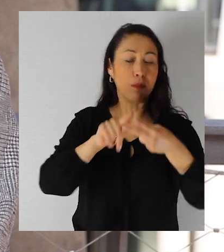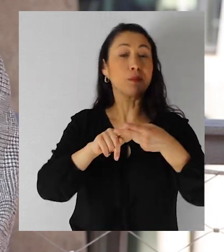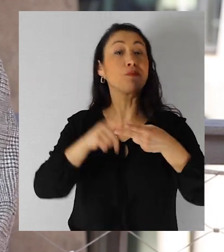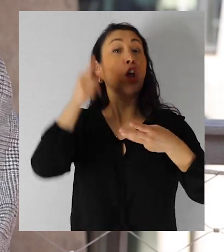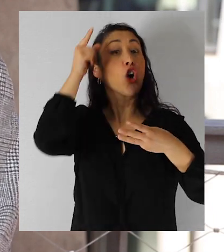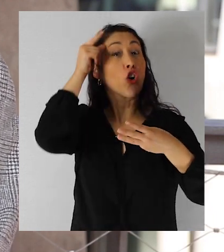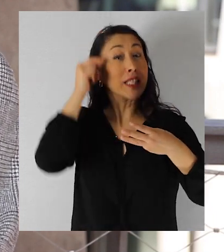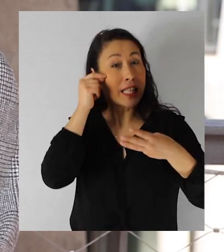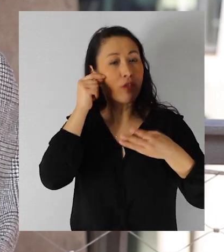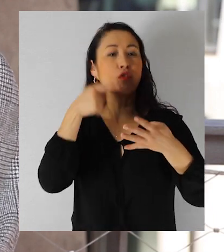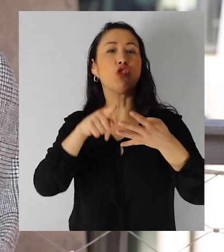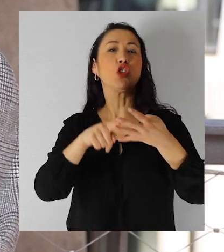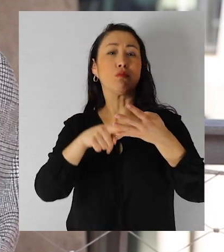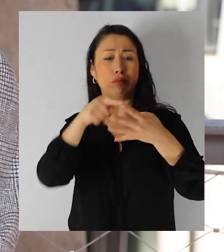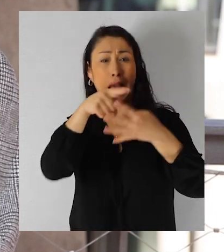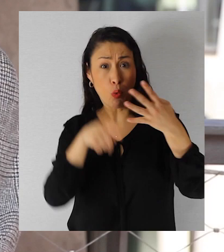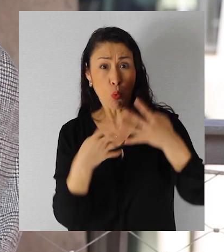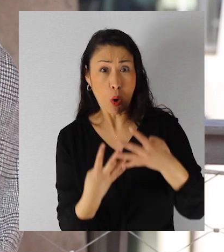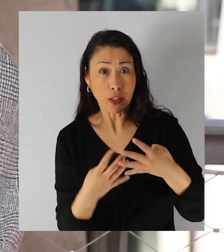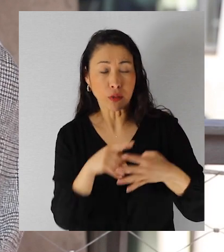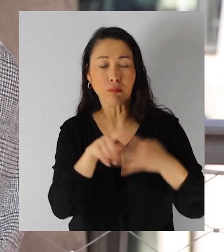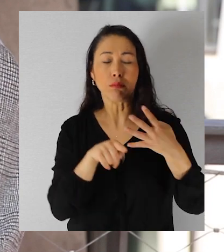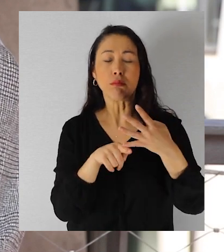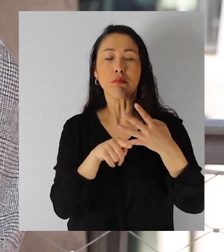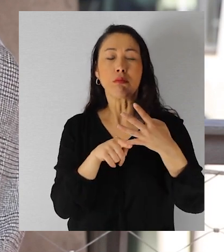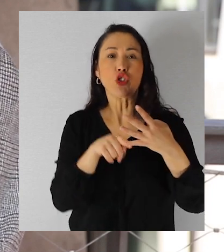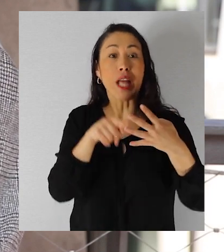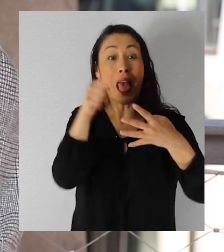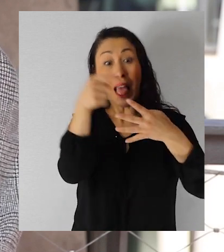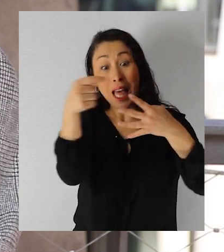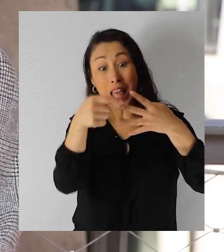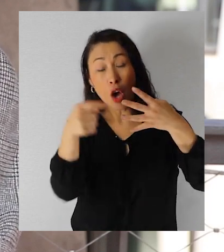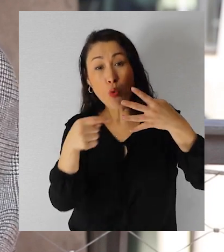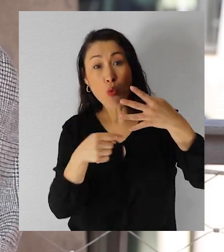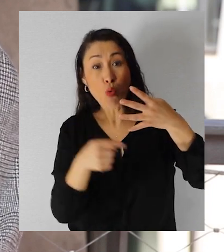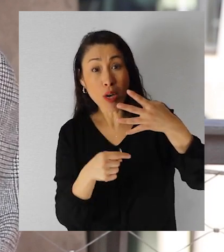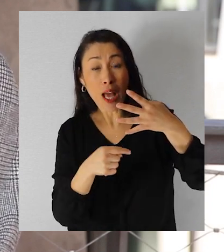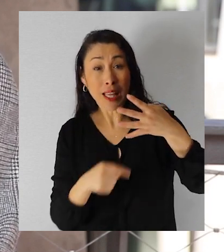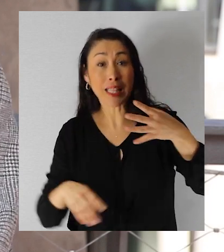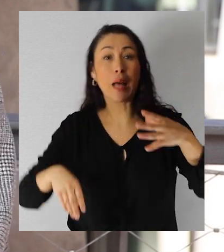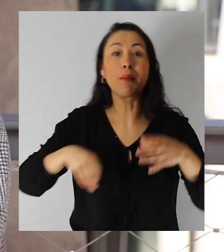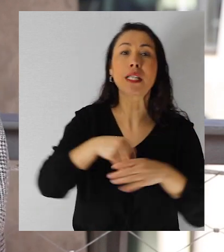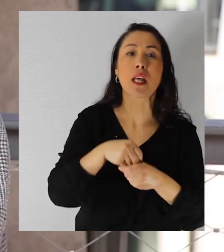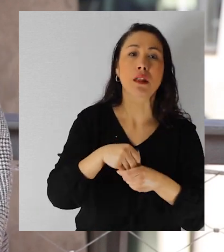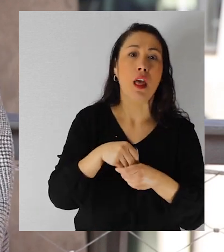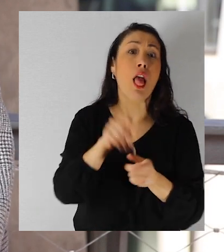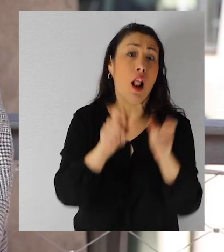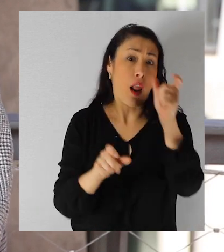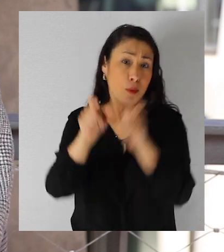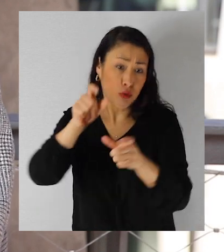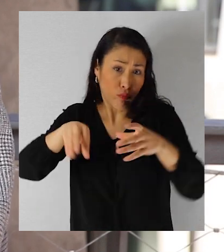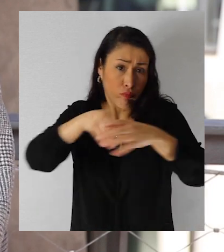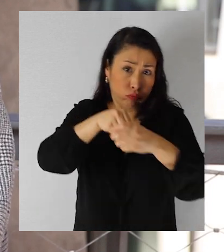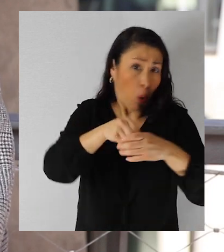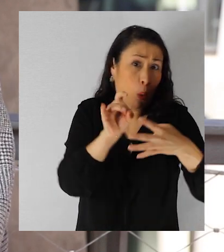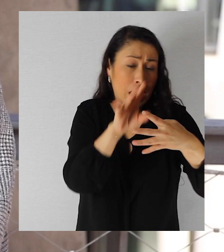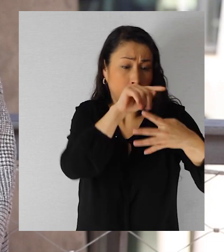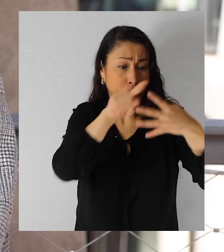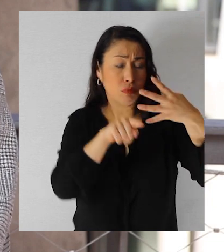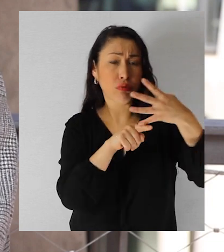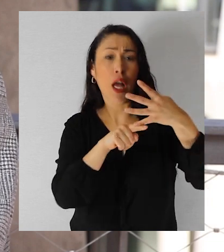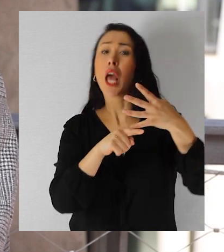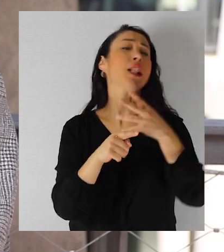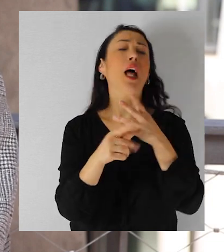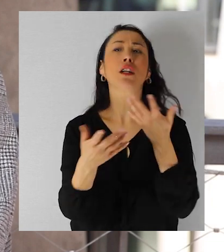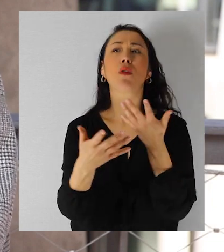cognitiva, donde cada uno de estas condiciones, digamos, que está presente en las personas, se relacionan